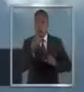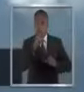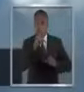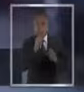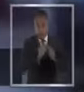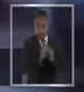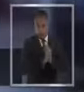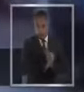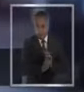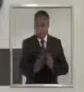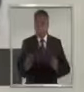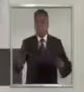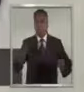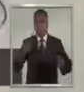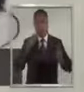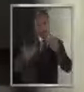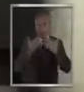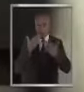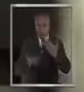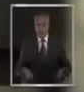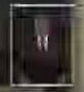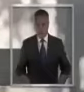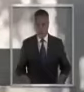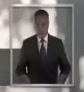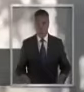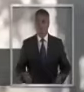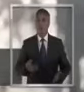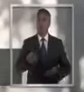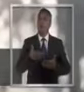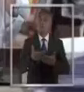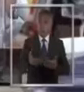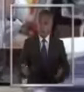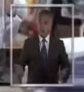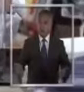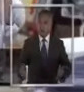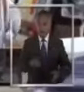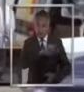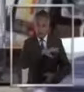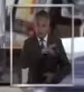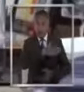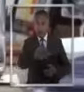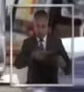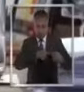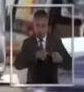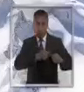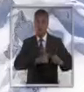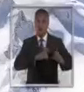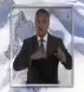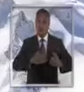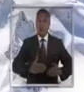Por eso, queridos compatriotas, arriba los corazones, porque vienen tiempos mejores.